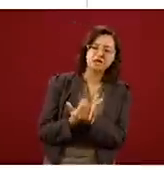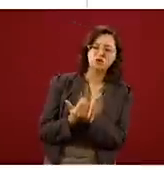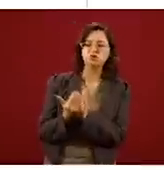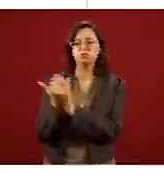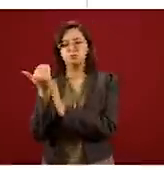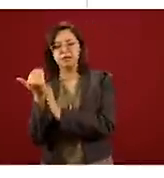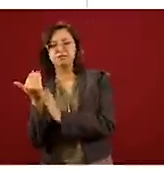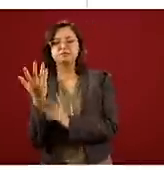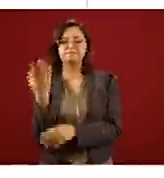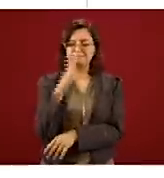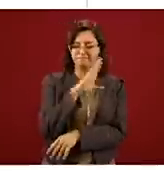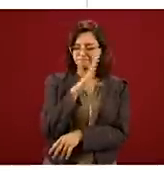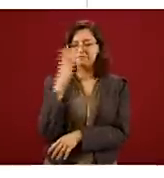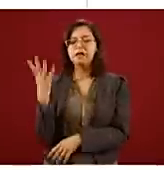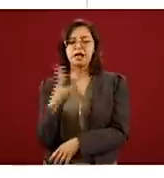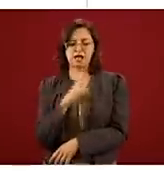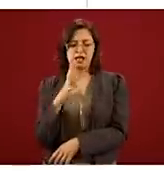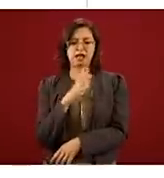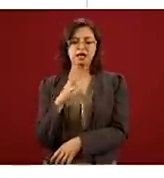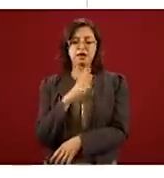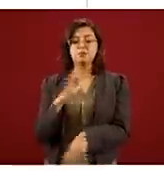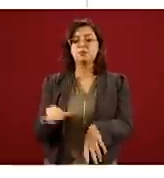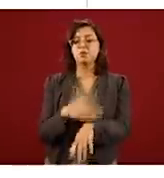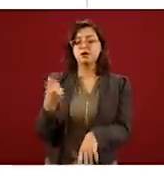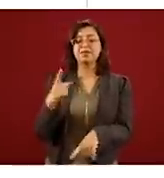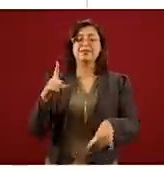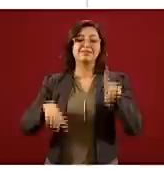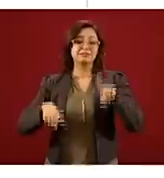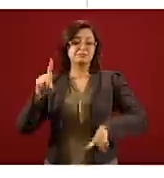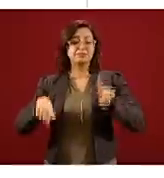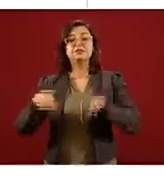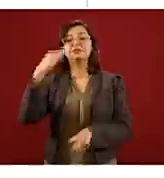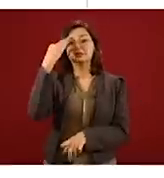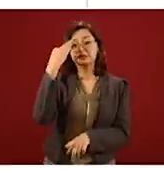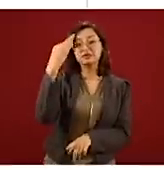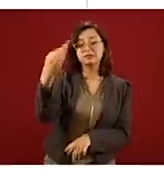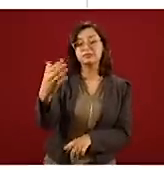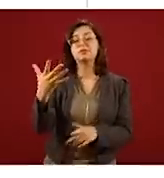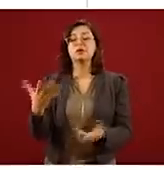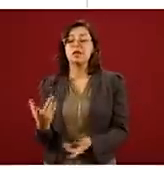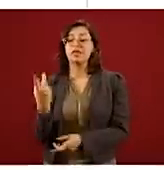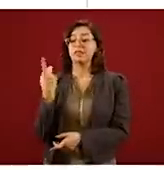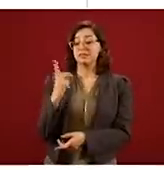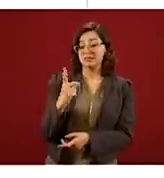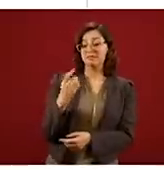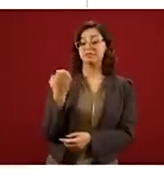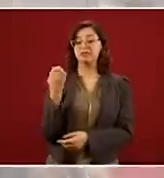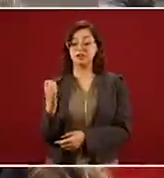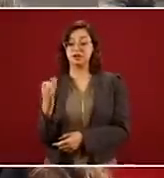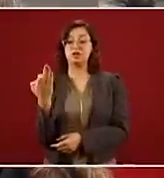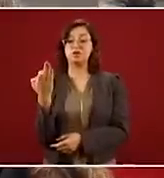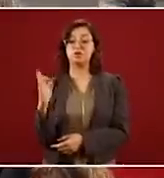pena señalar, el tema del tiempo. Hay que recordar que diciembre, enero, febrero